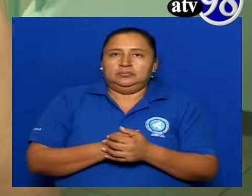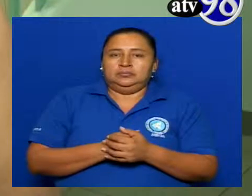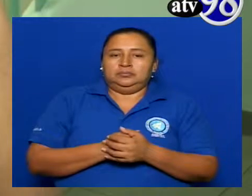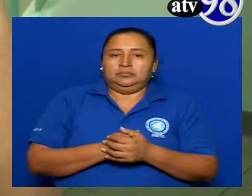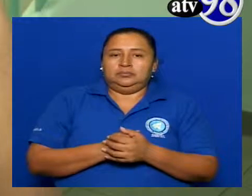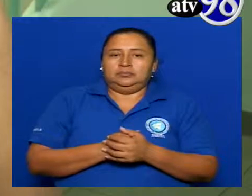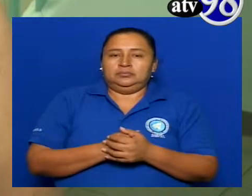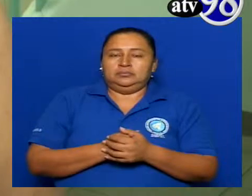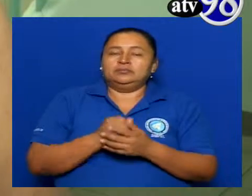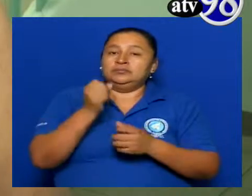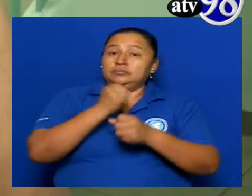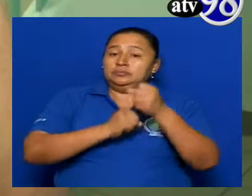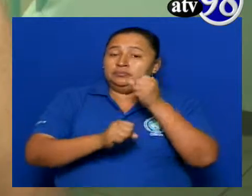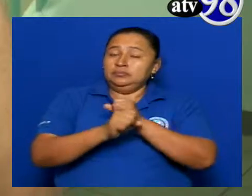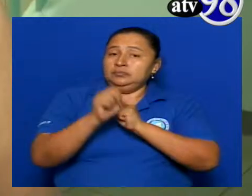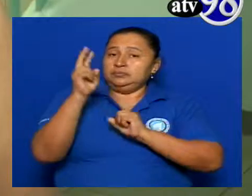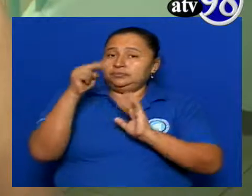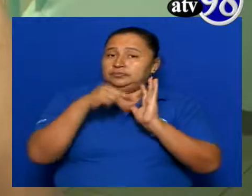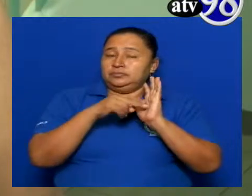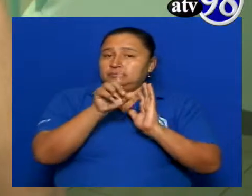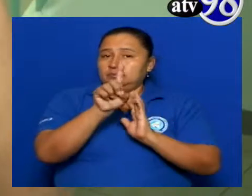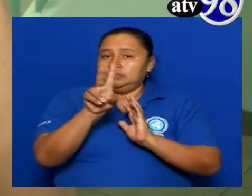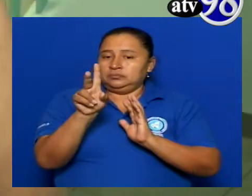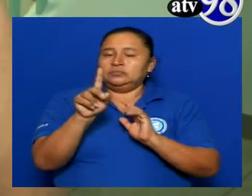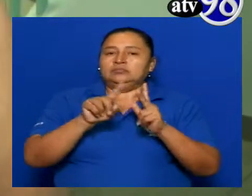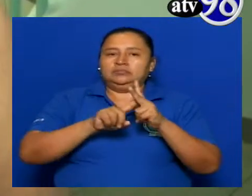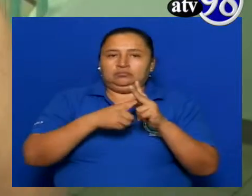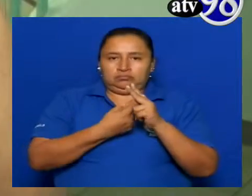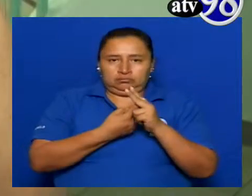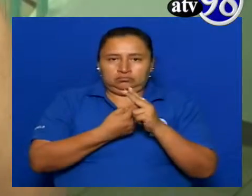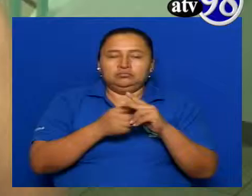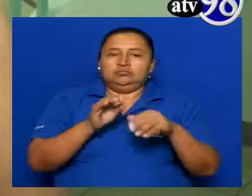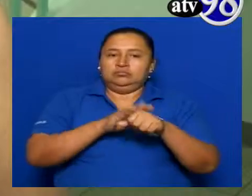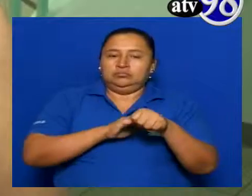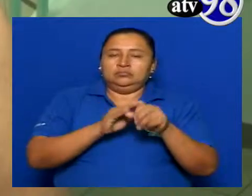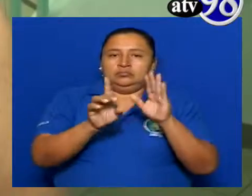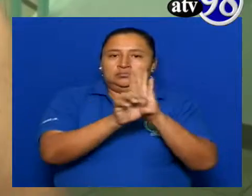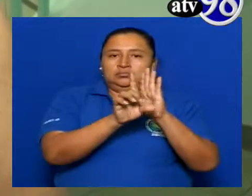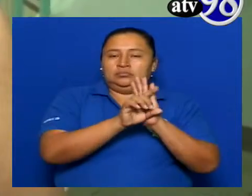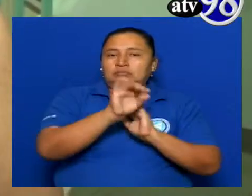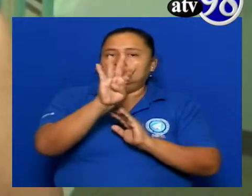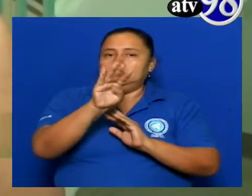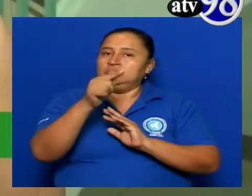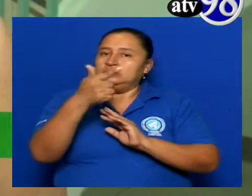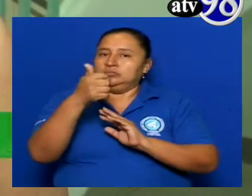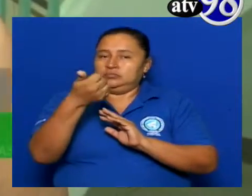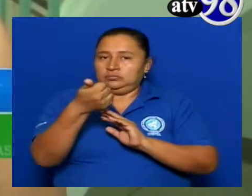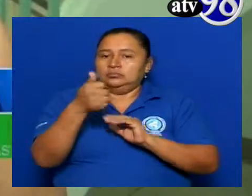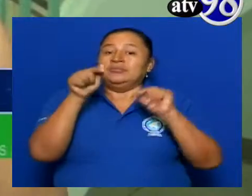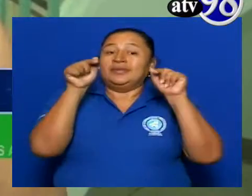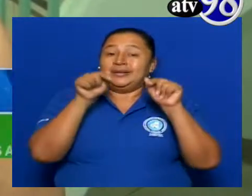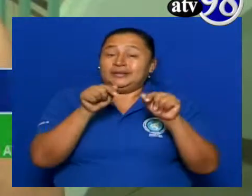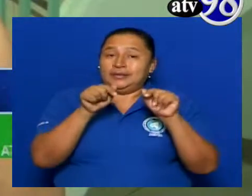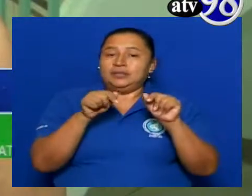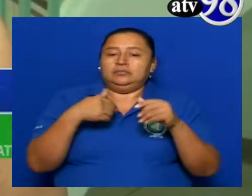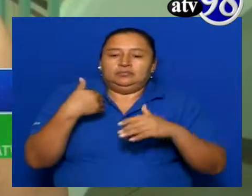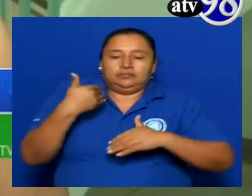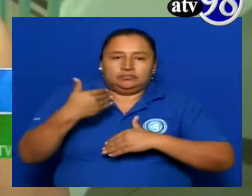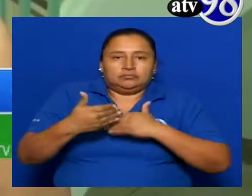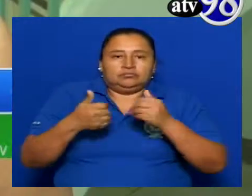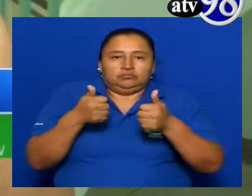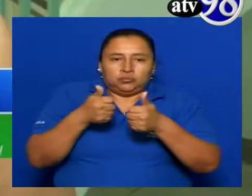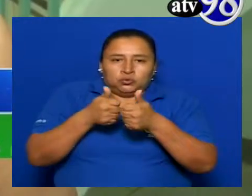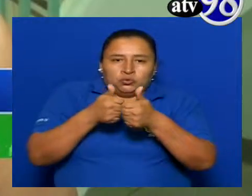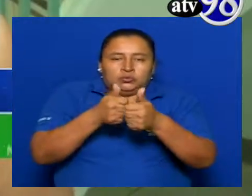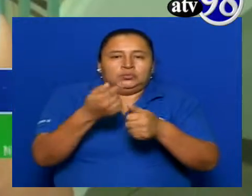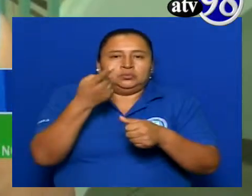En noviembre del 2012, la Asamblea Nacional entró a acreditarse a la Ley 476 y desde ahí nosotros hemos venido dando